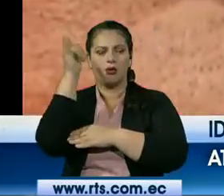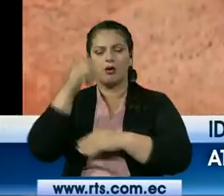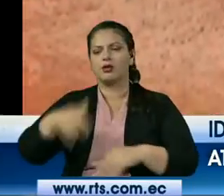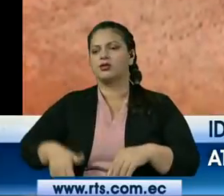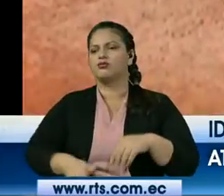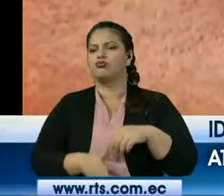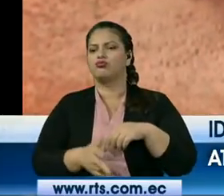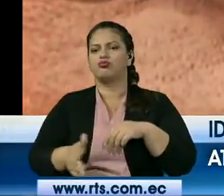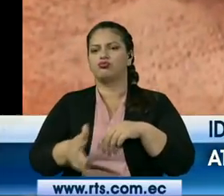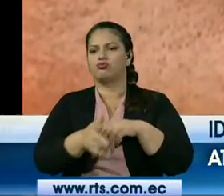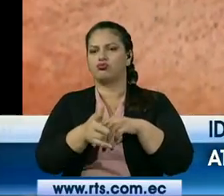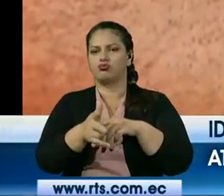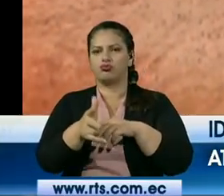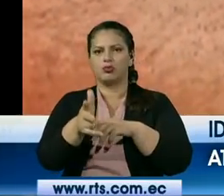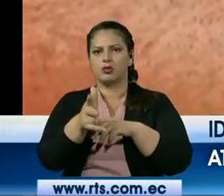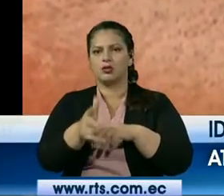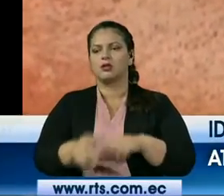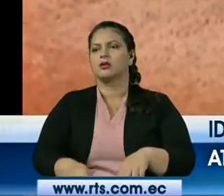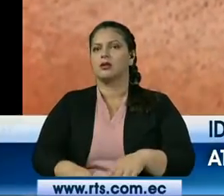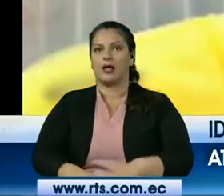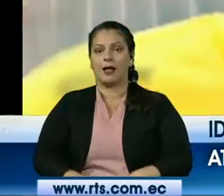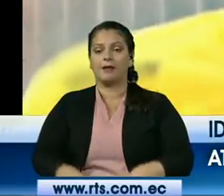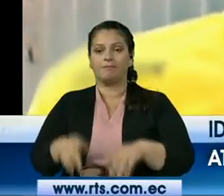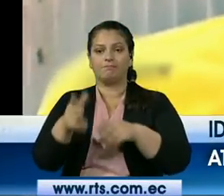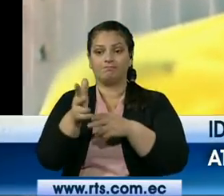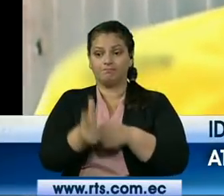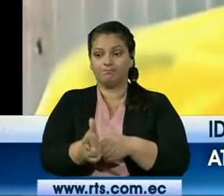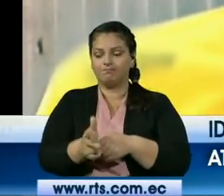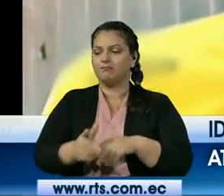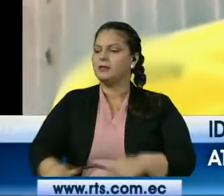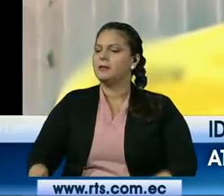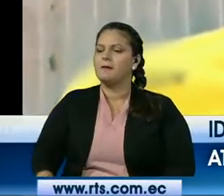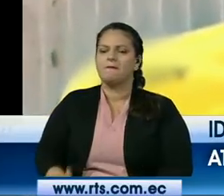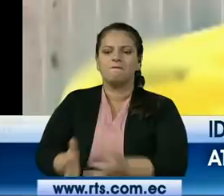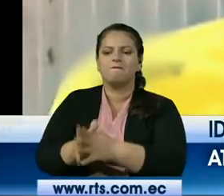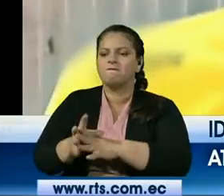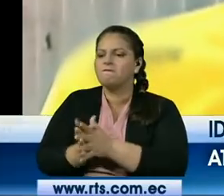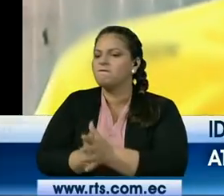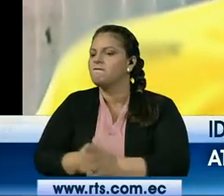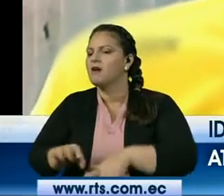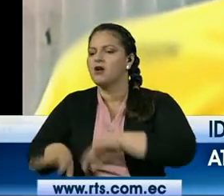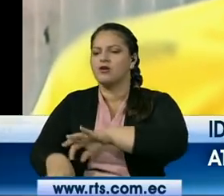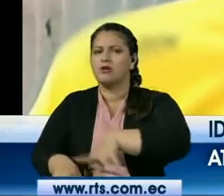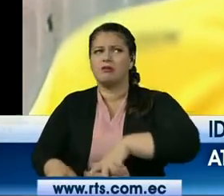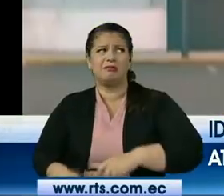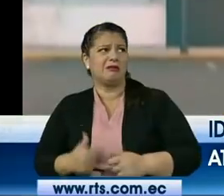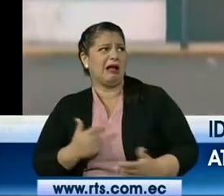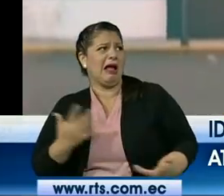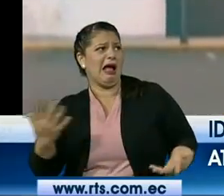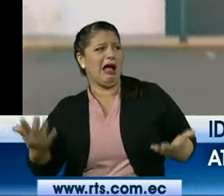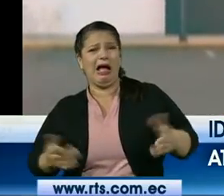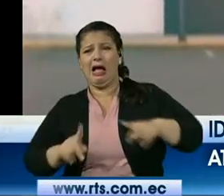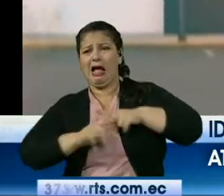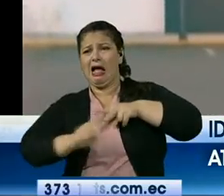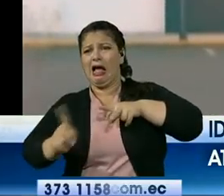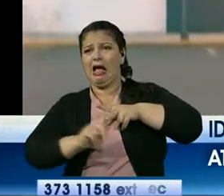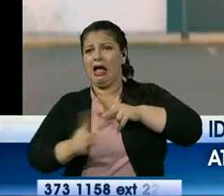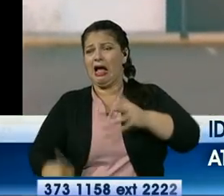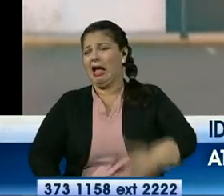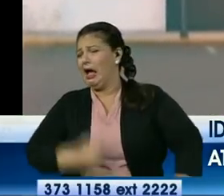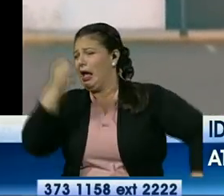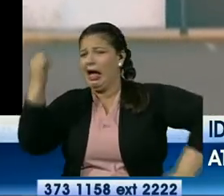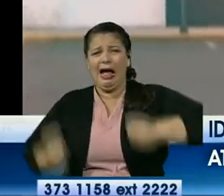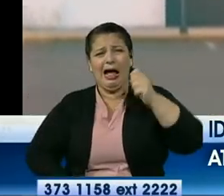llegado, Kleber Francisco Guñay Cujilema, de 23 años, lo buscaron dos días. Lamentablemente lo encontraron